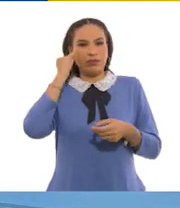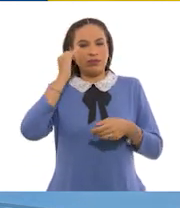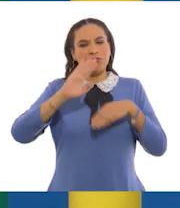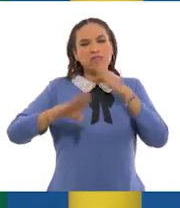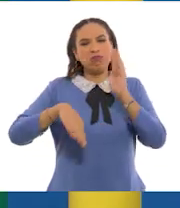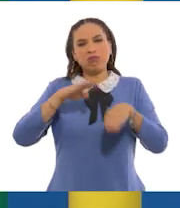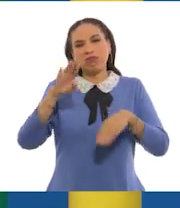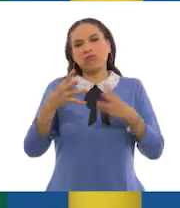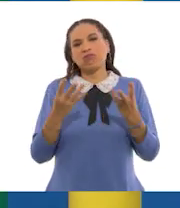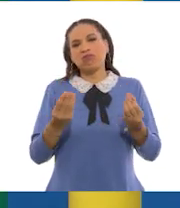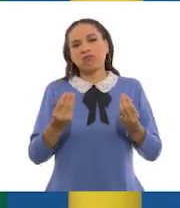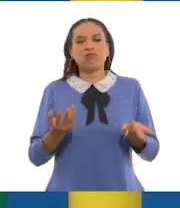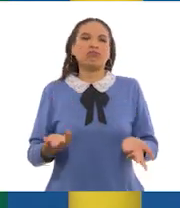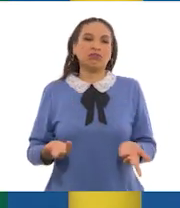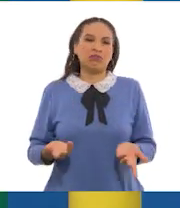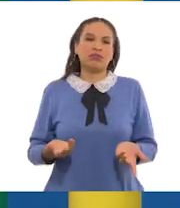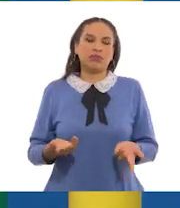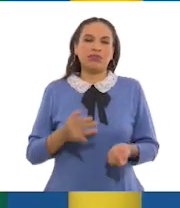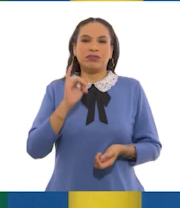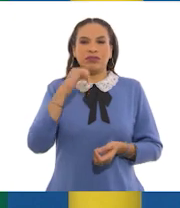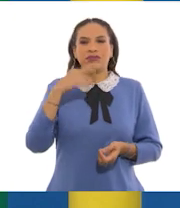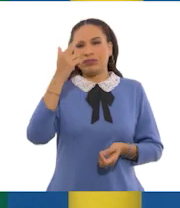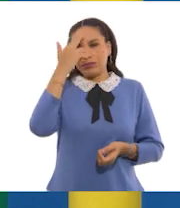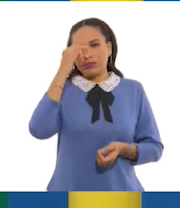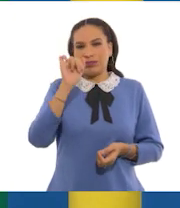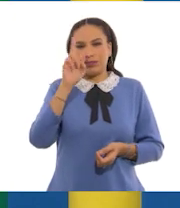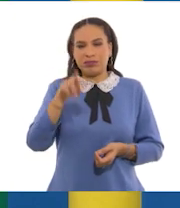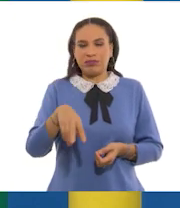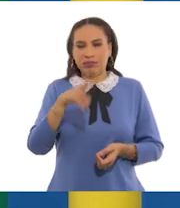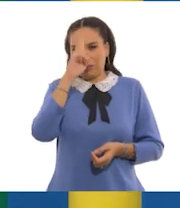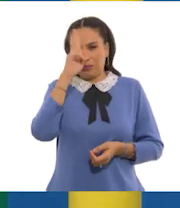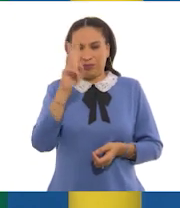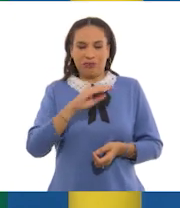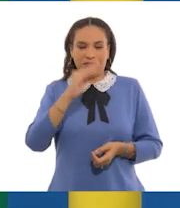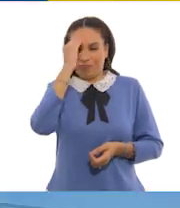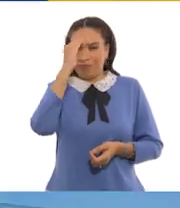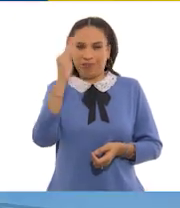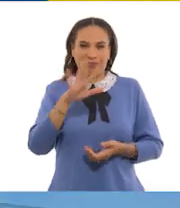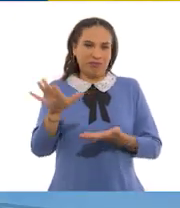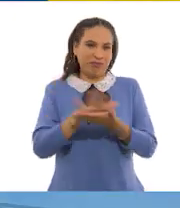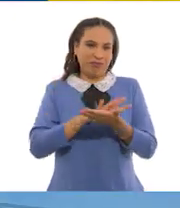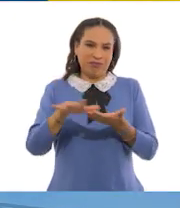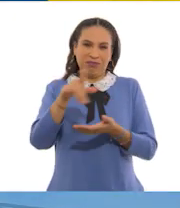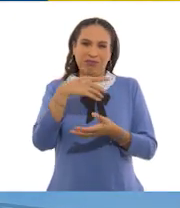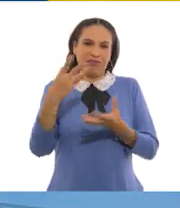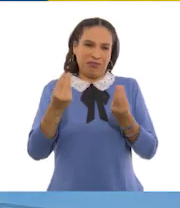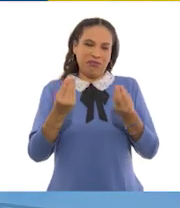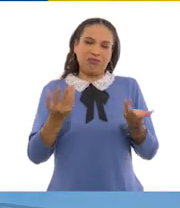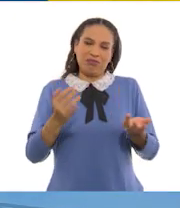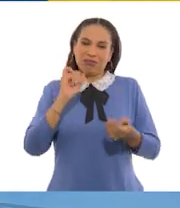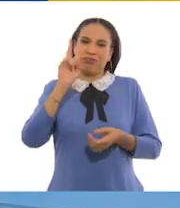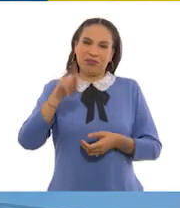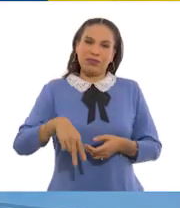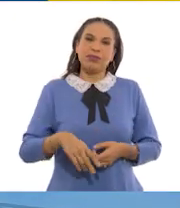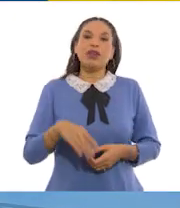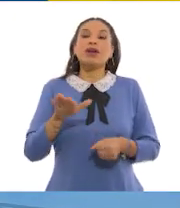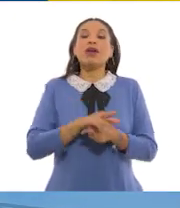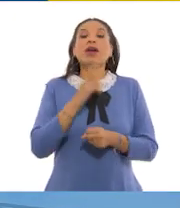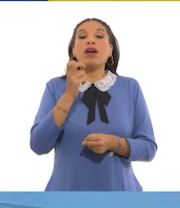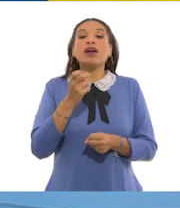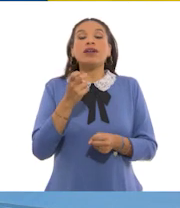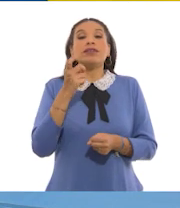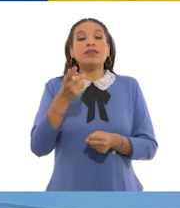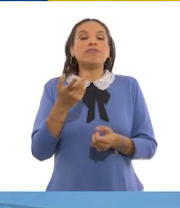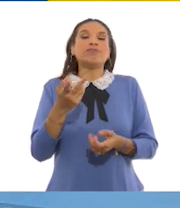muriera. Ah, sí, la verdad me acuerdo que fue una cosa terrible, terrible. Ciertamente lo fue. Y fue justo por